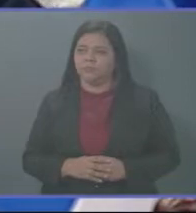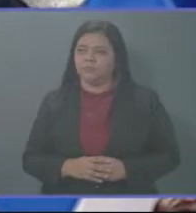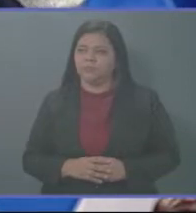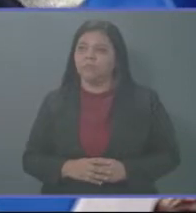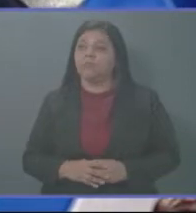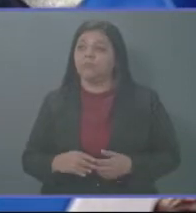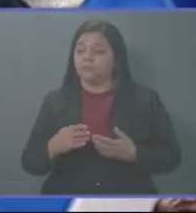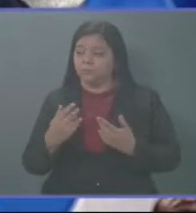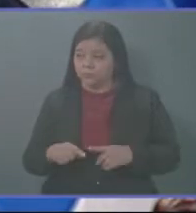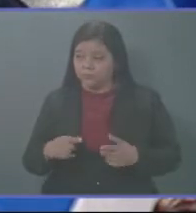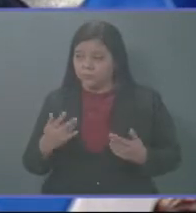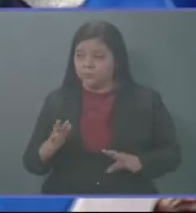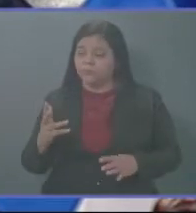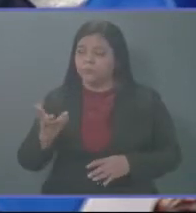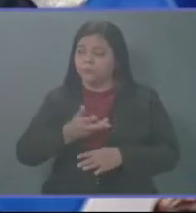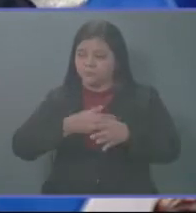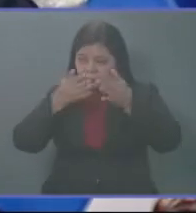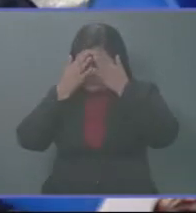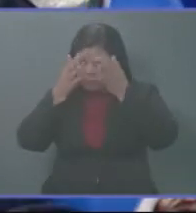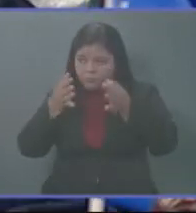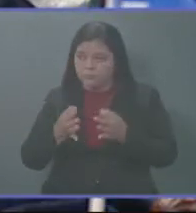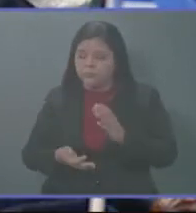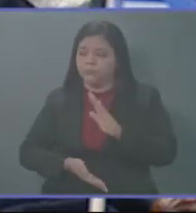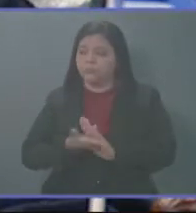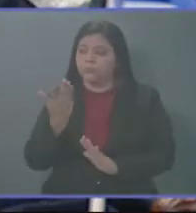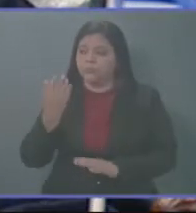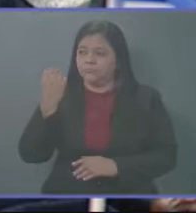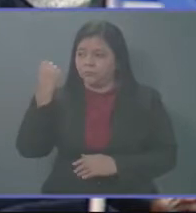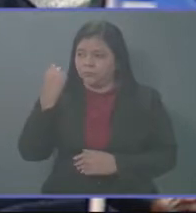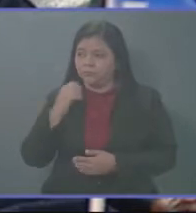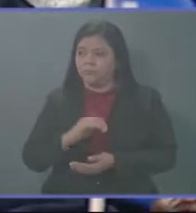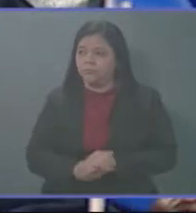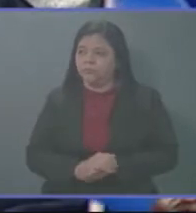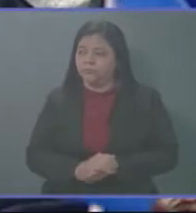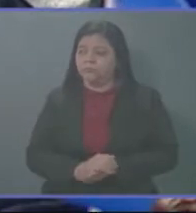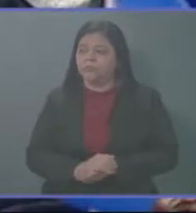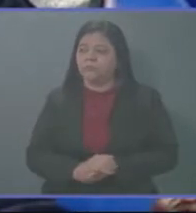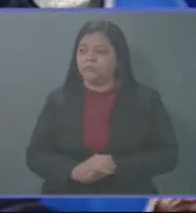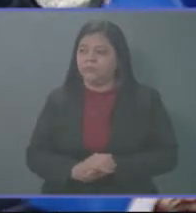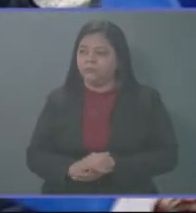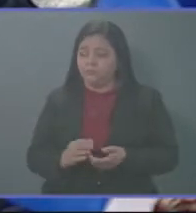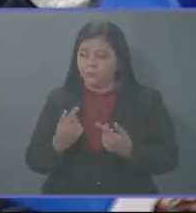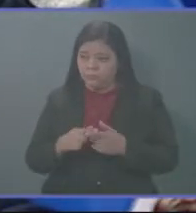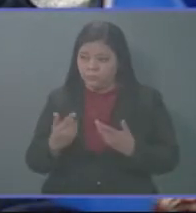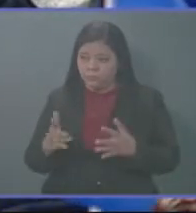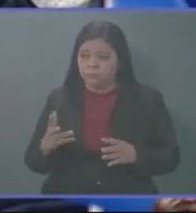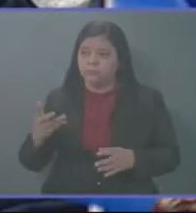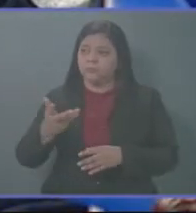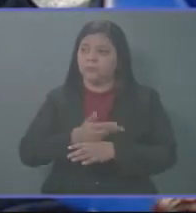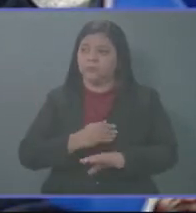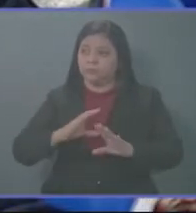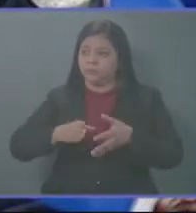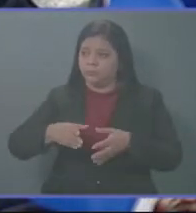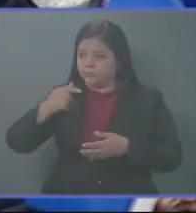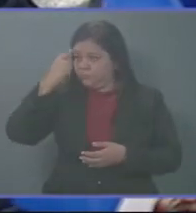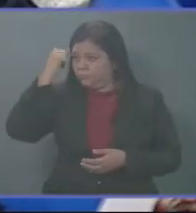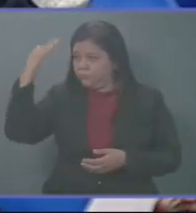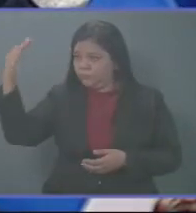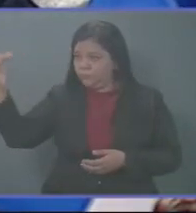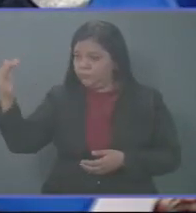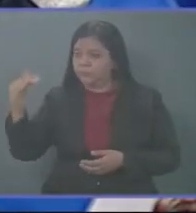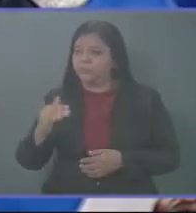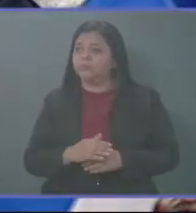y la decisión mayoritaria por parte de la Comisión Política fue la